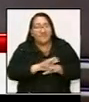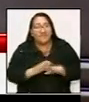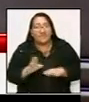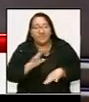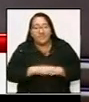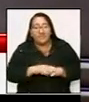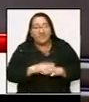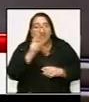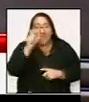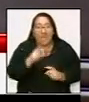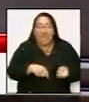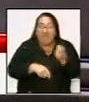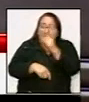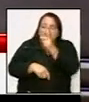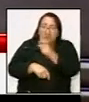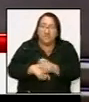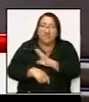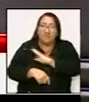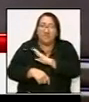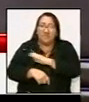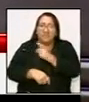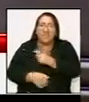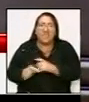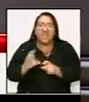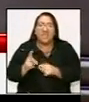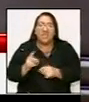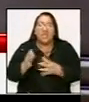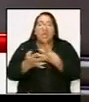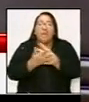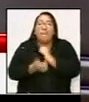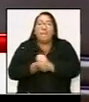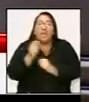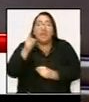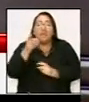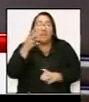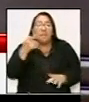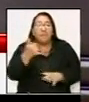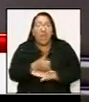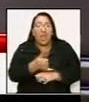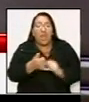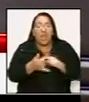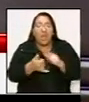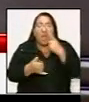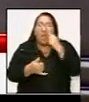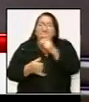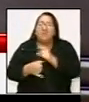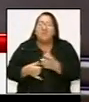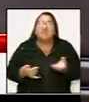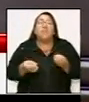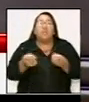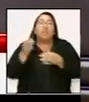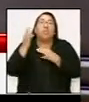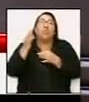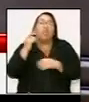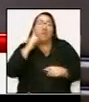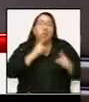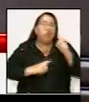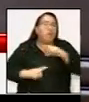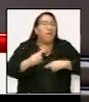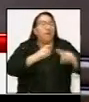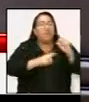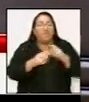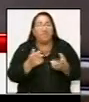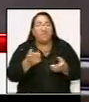del agresor. No han hablado nada acerca de las penas del violador. Ah, porque los discursos se construyen, pues,